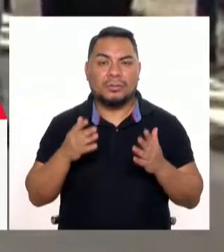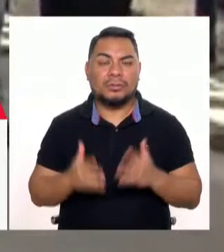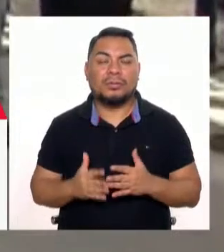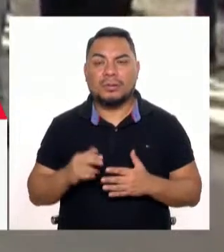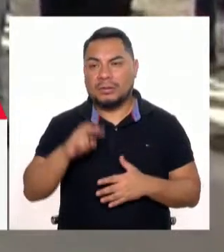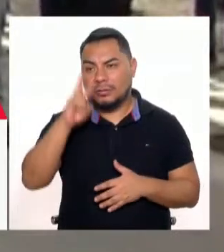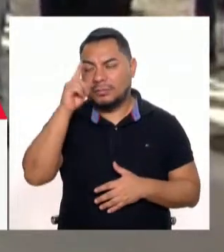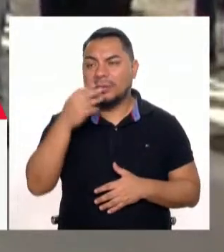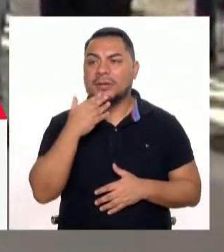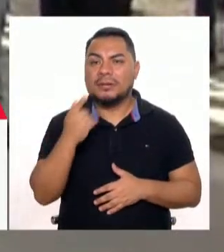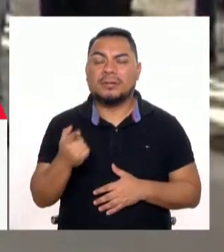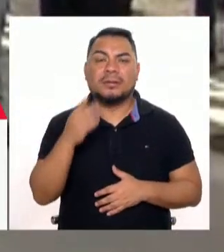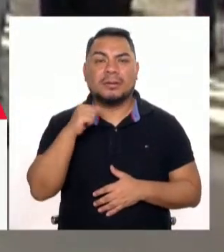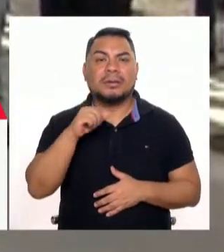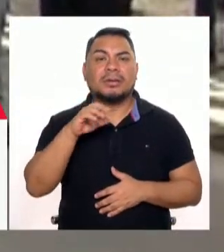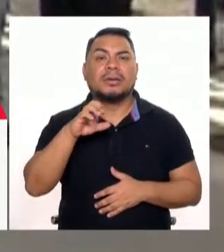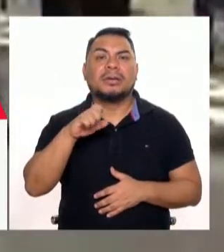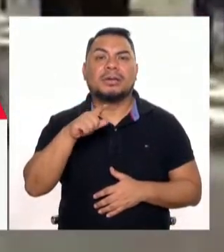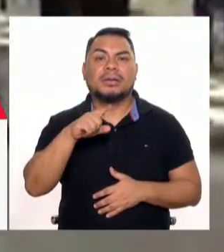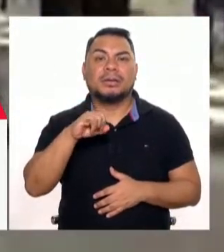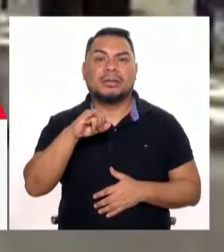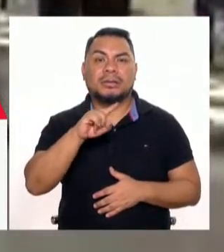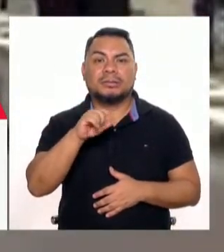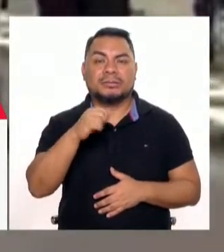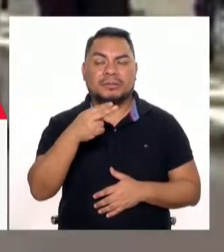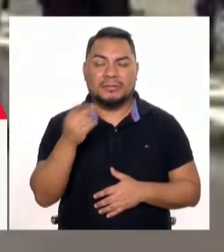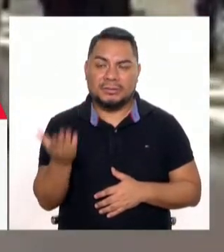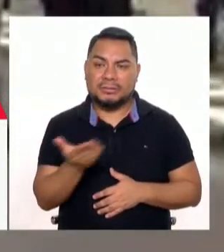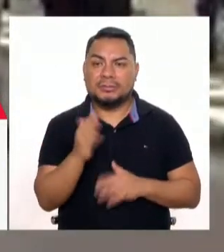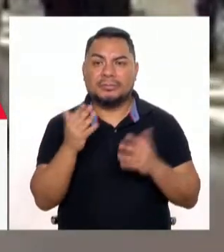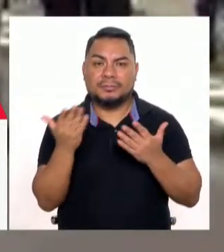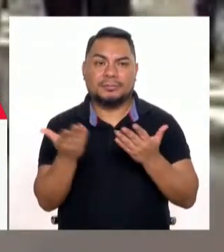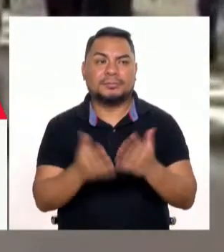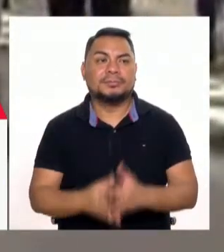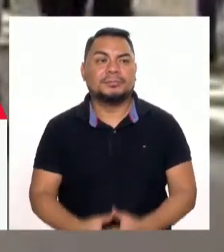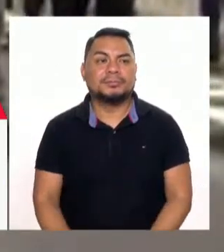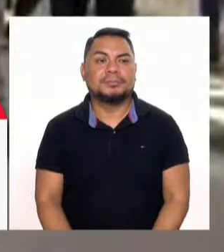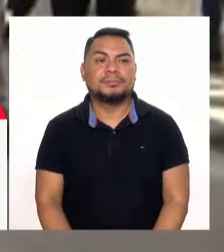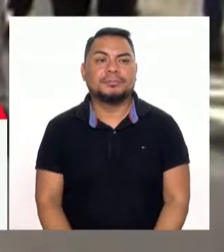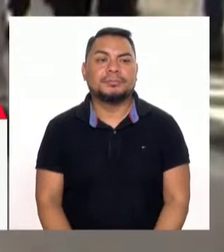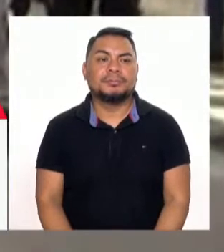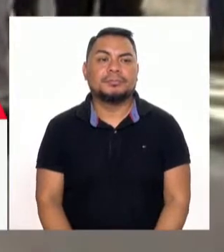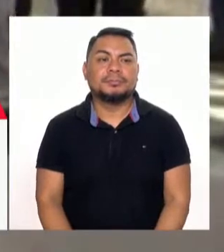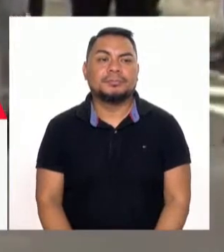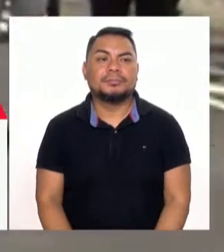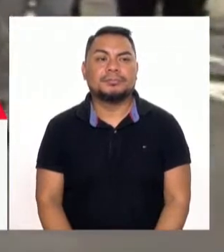de la República Elizabeth mocía fuertes palmas para ella por favor